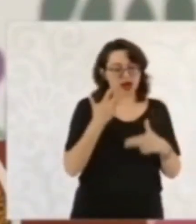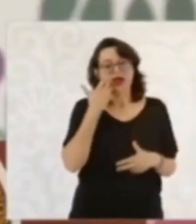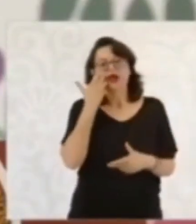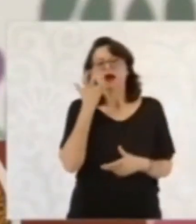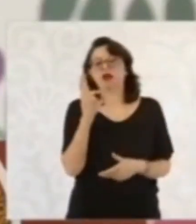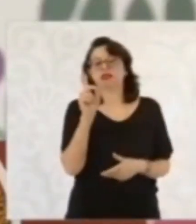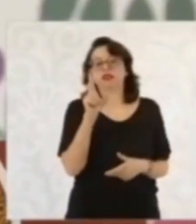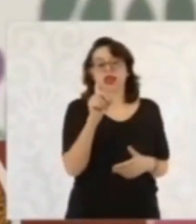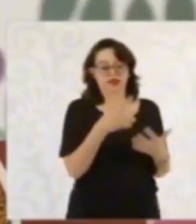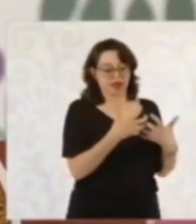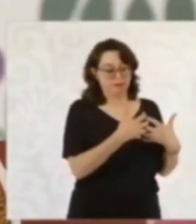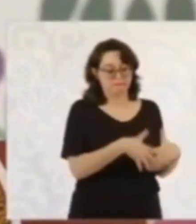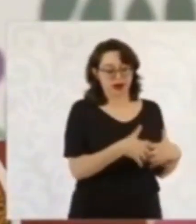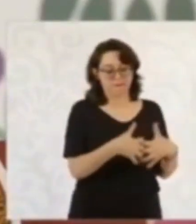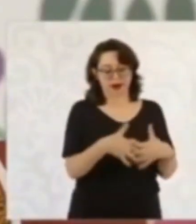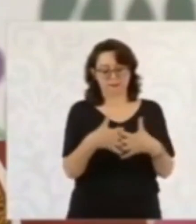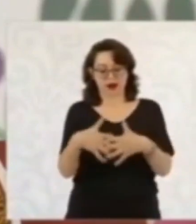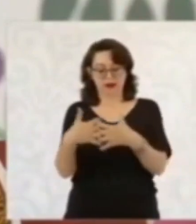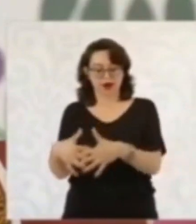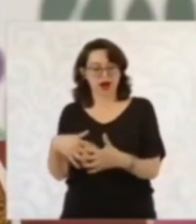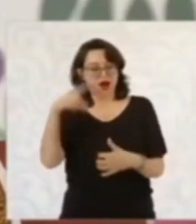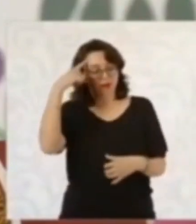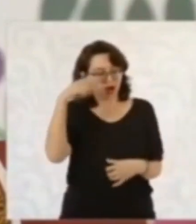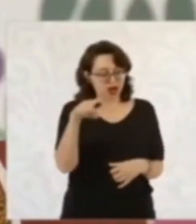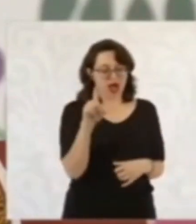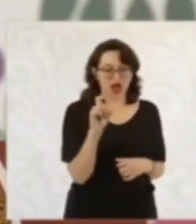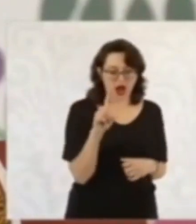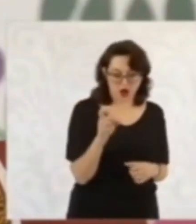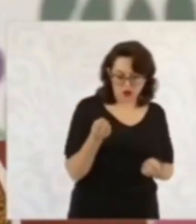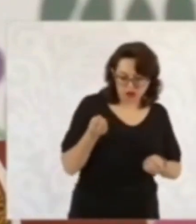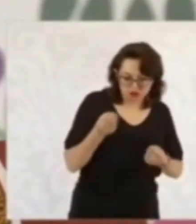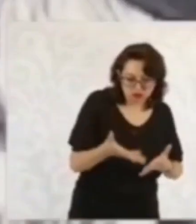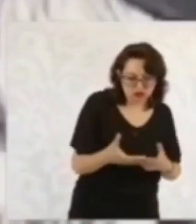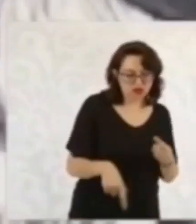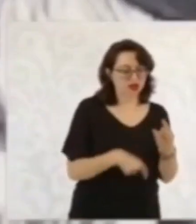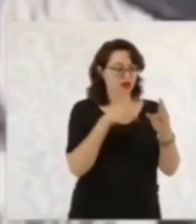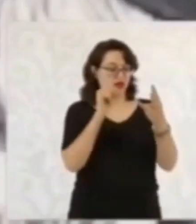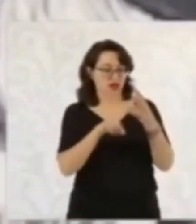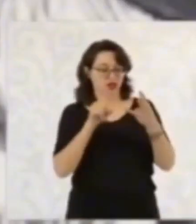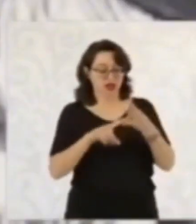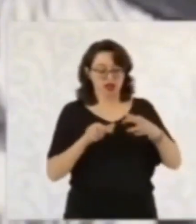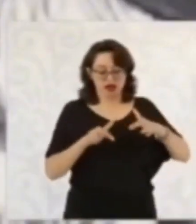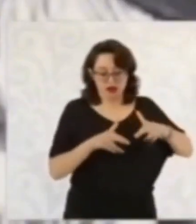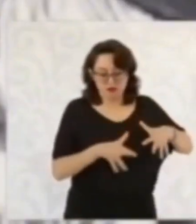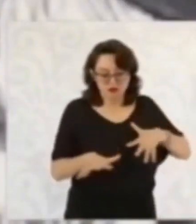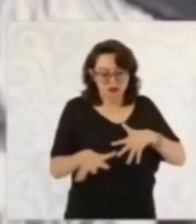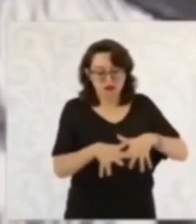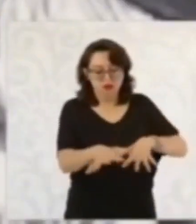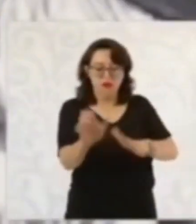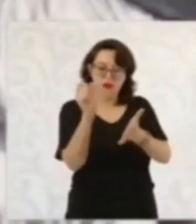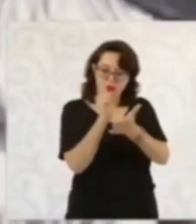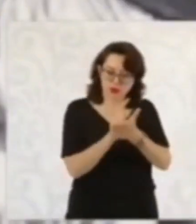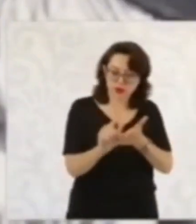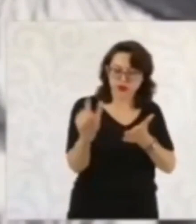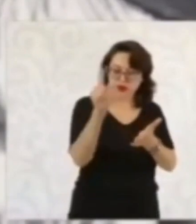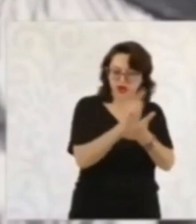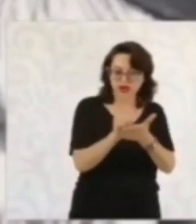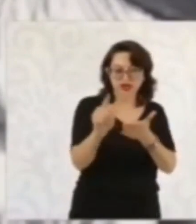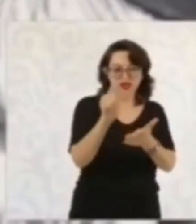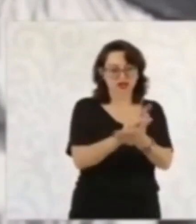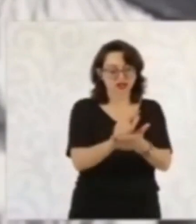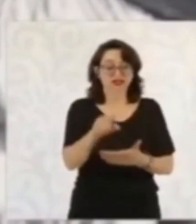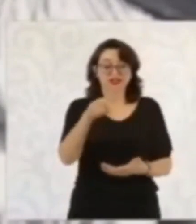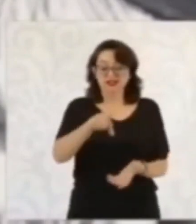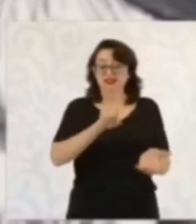30. Se resuelva el problema del agua de estas comunidades. Y tercero, el saneamiento, que significa realmente sacar